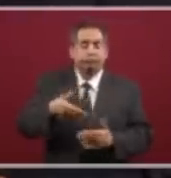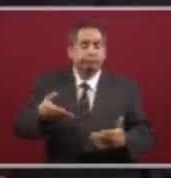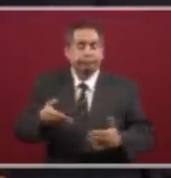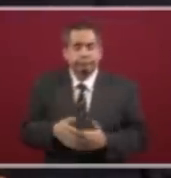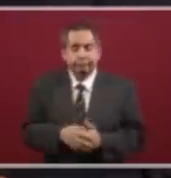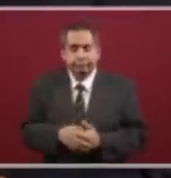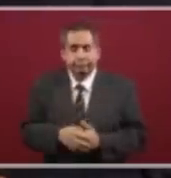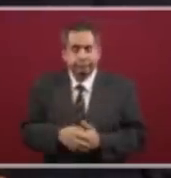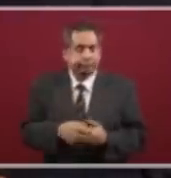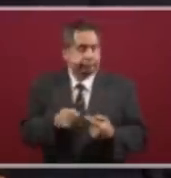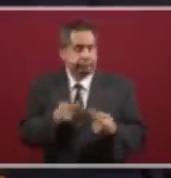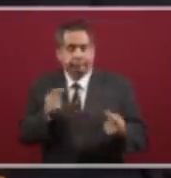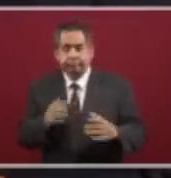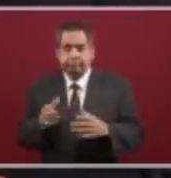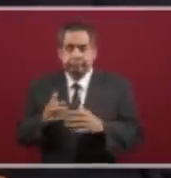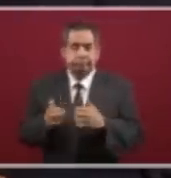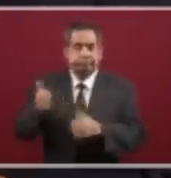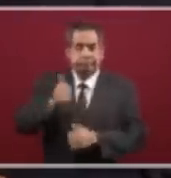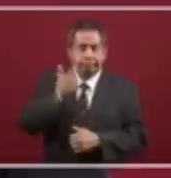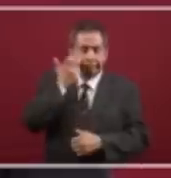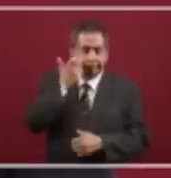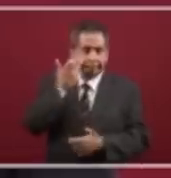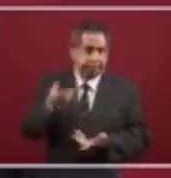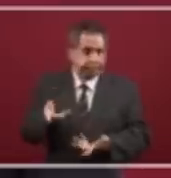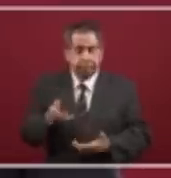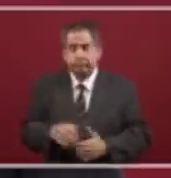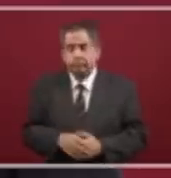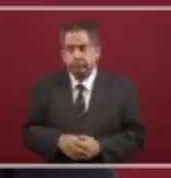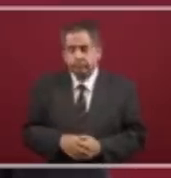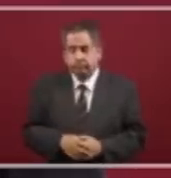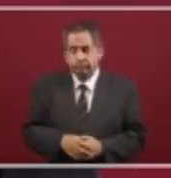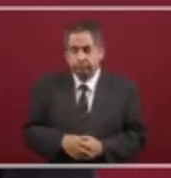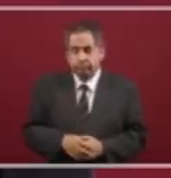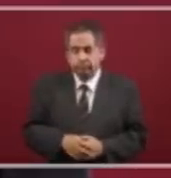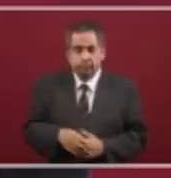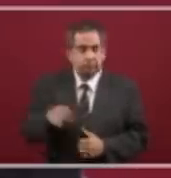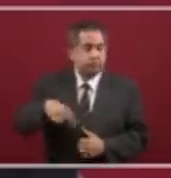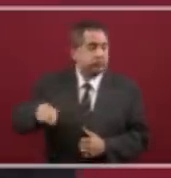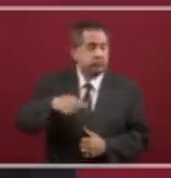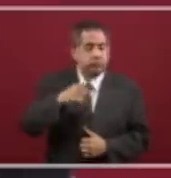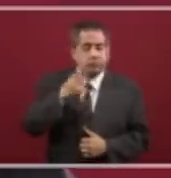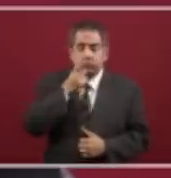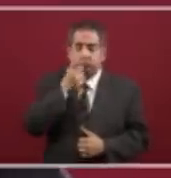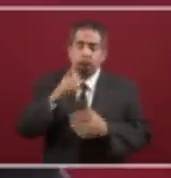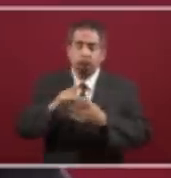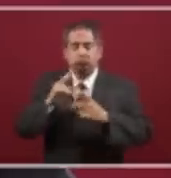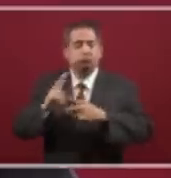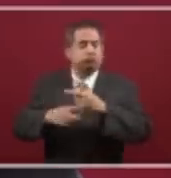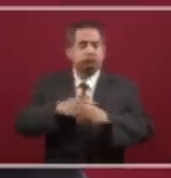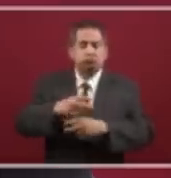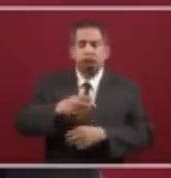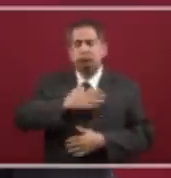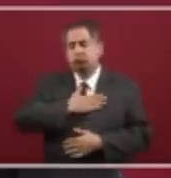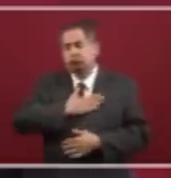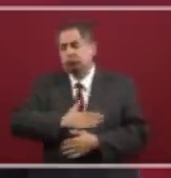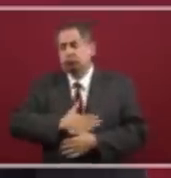el partido opositor que había tomado la bandera de que iba a haber justicia